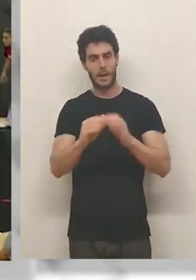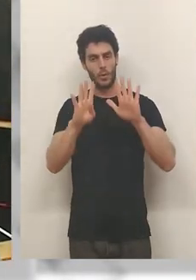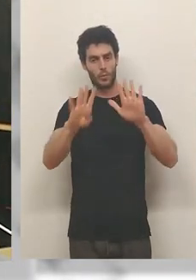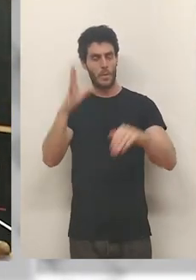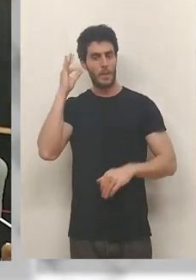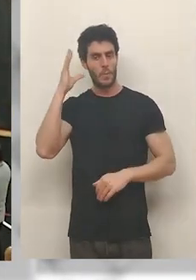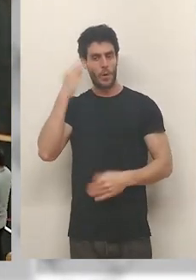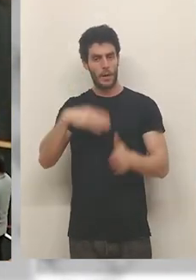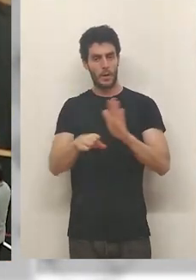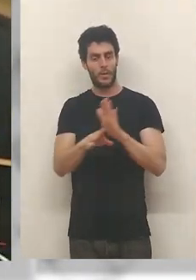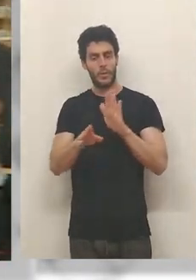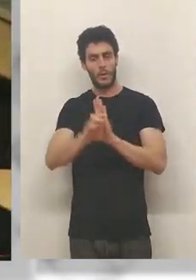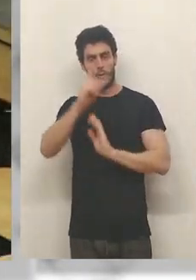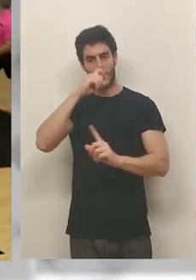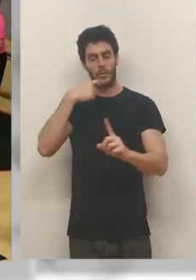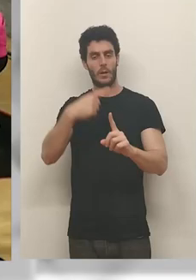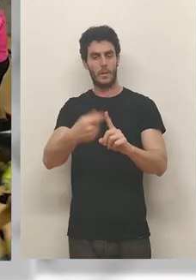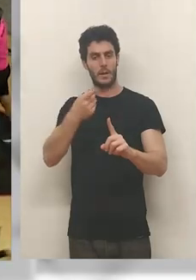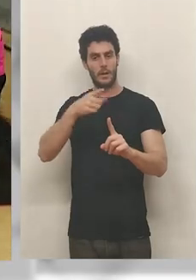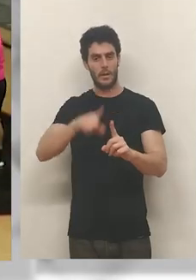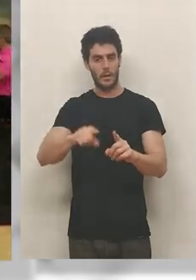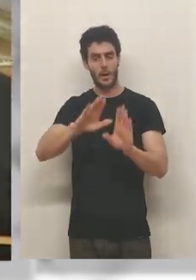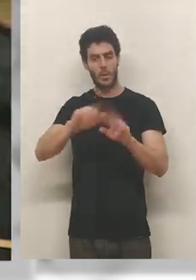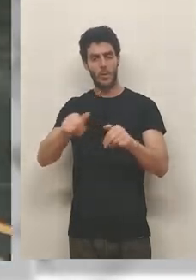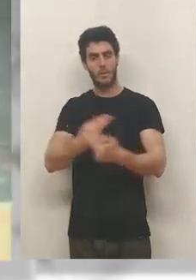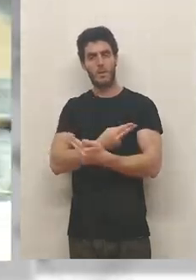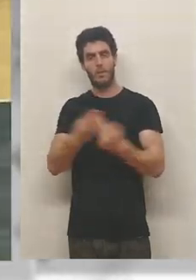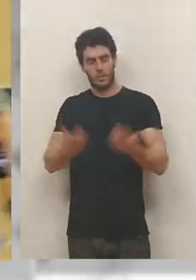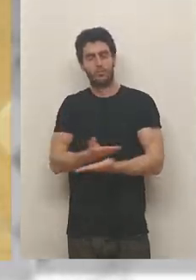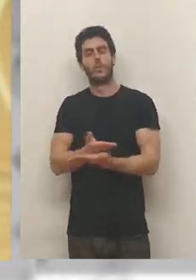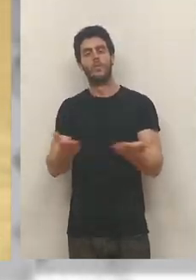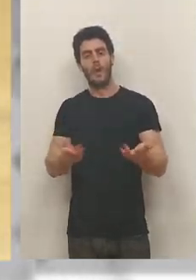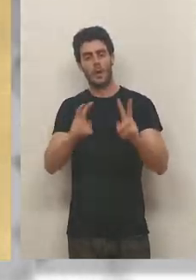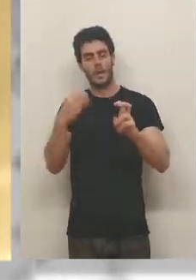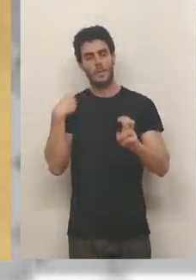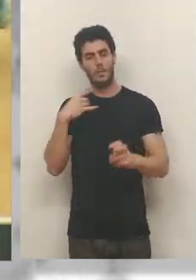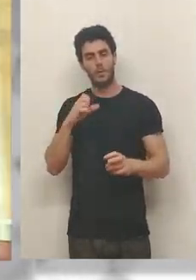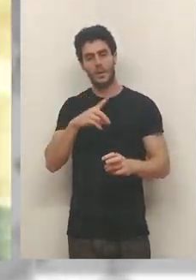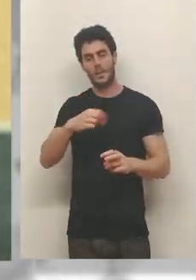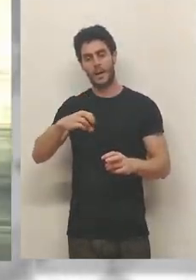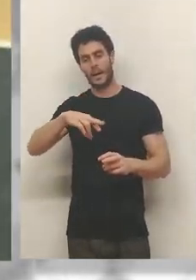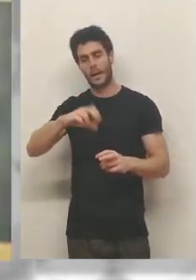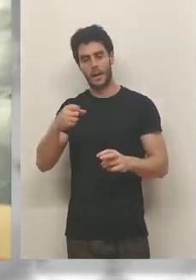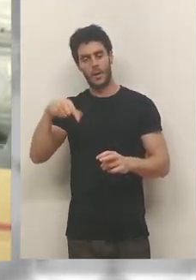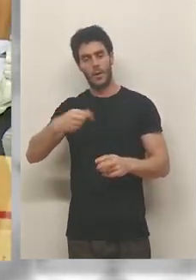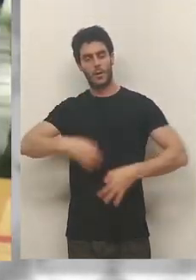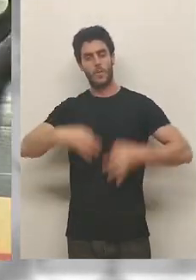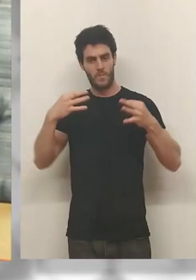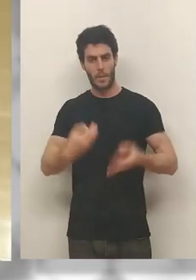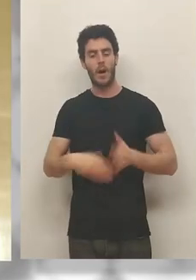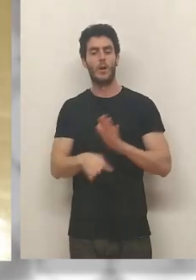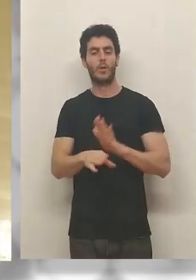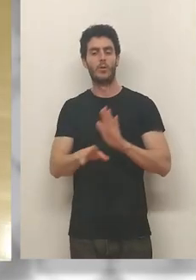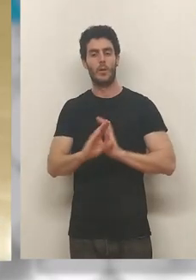de los pilares del equipo. Nueve mujeres continuarán la campaña que viene y la última en rubricar su confianza en el Sporting ha sido Silvia Ederra,